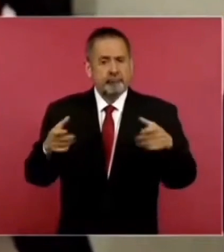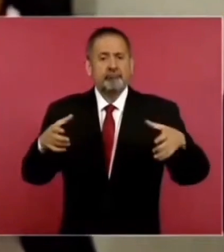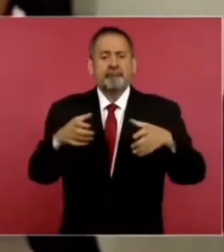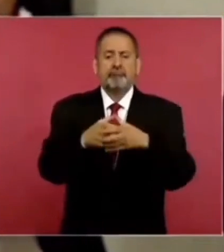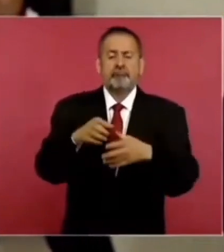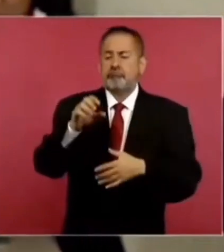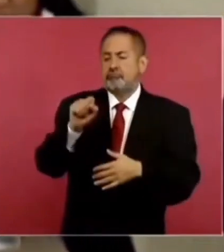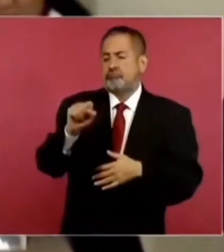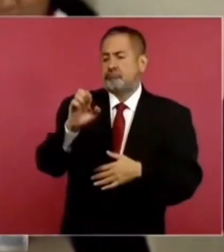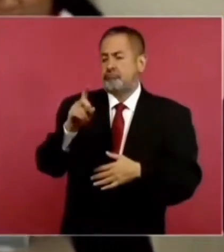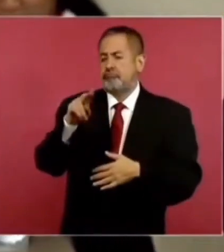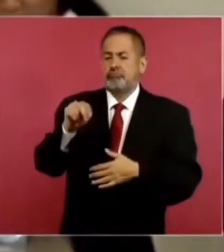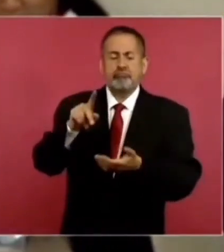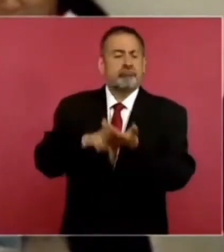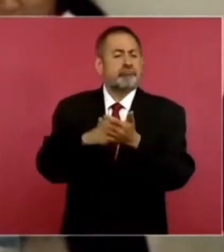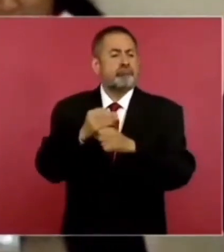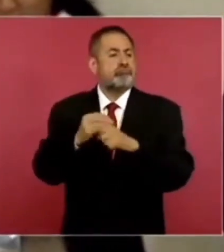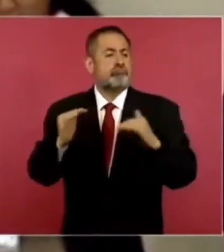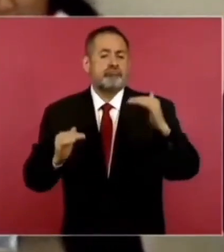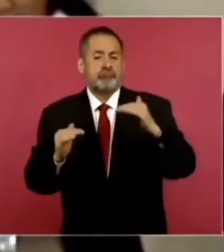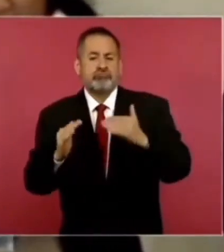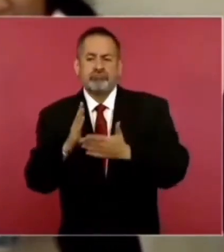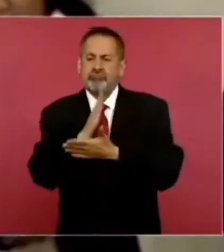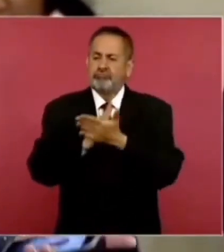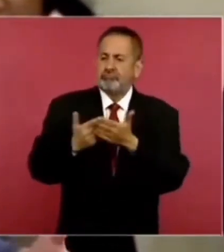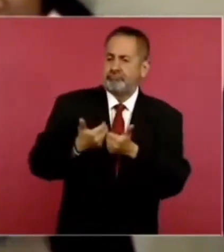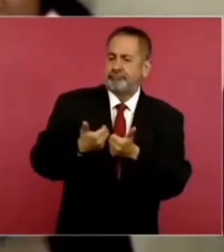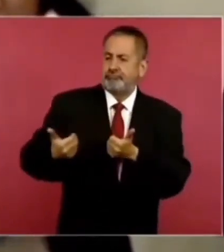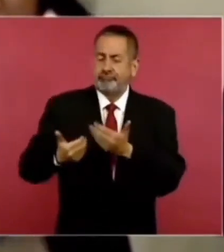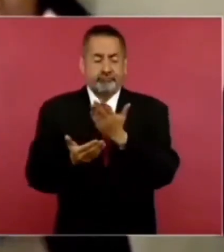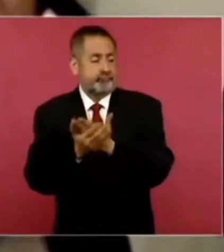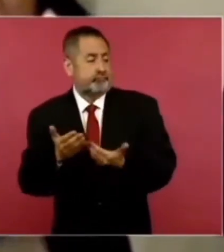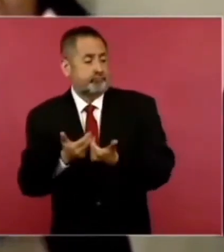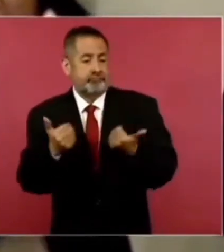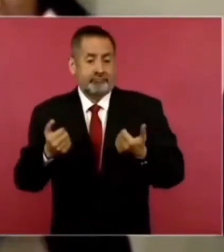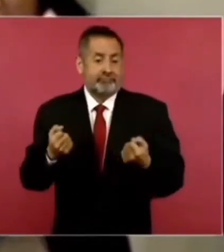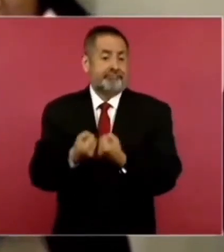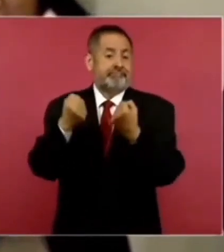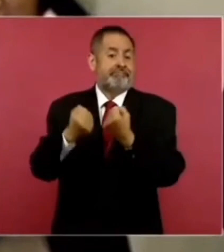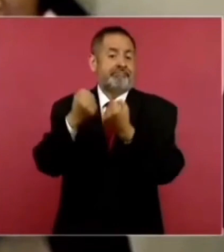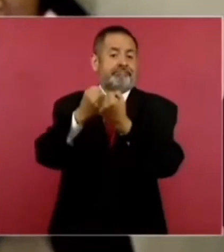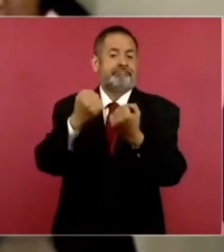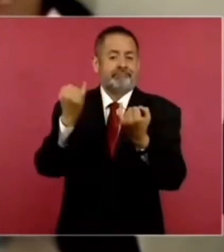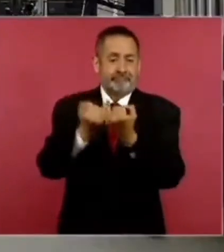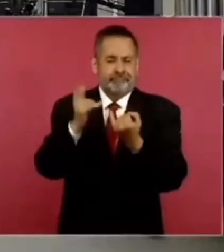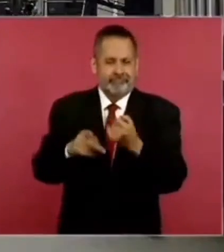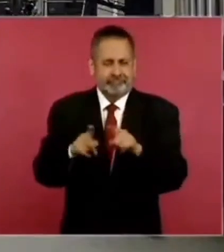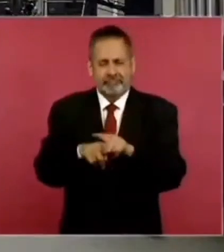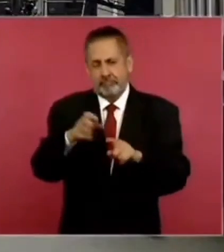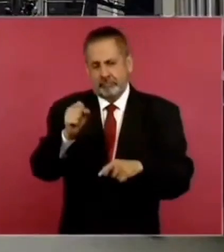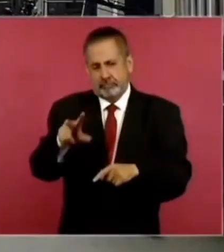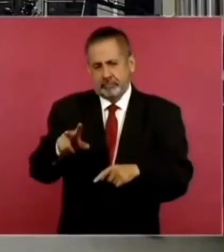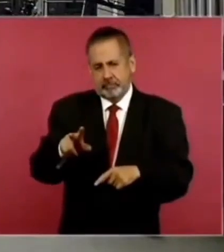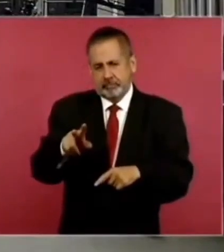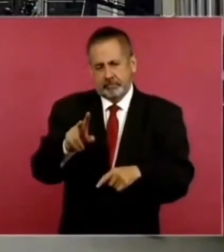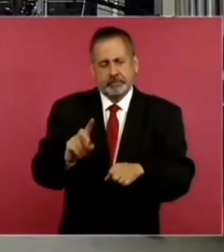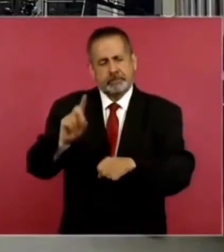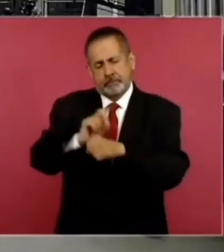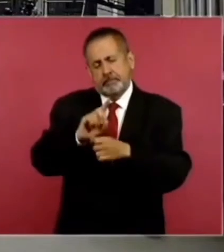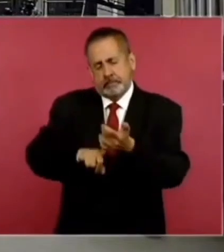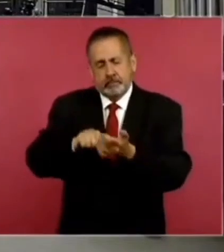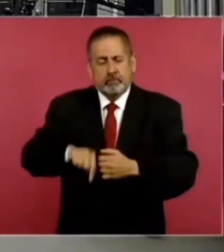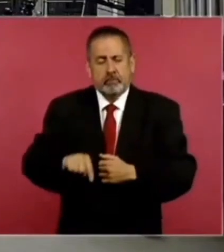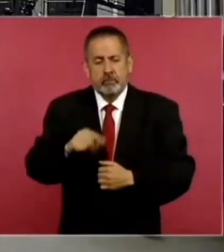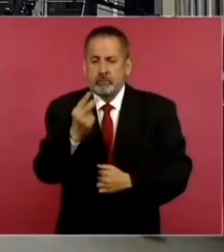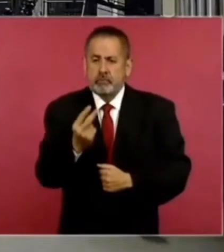Sedena que pudiera provocar que haya una división que desencadene una situación como la del 68? Preguntarle a propósito que es de 2 de octubre,